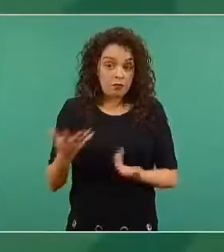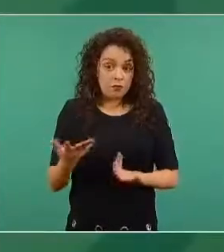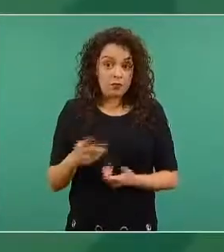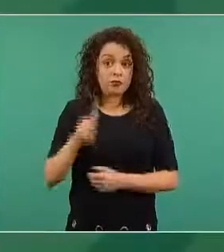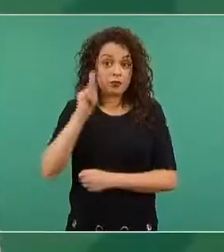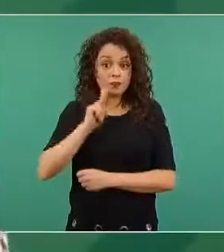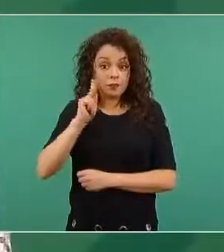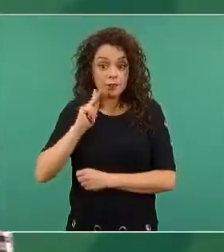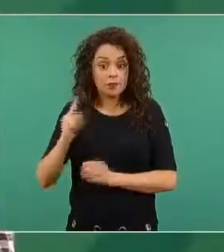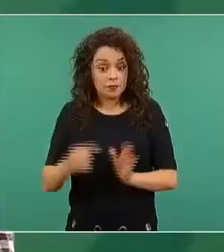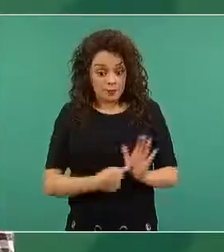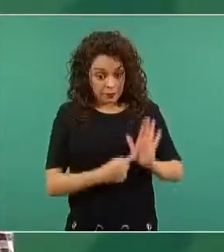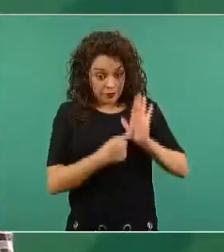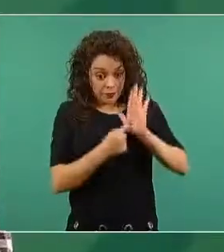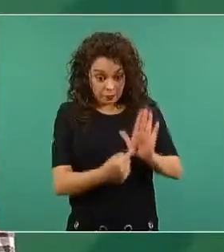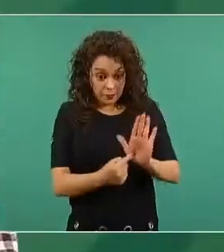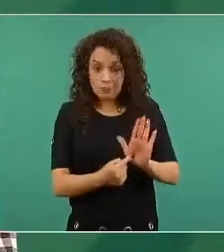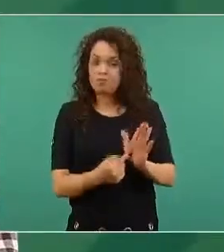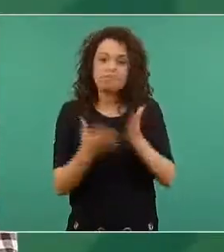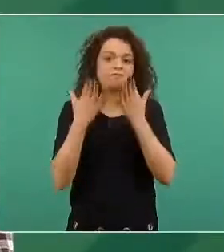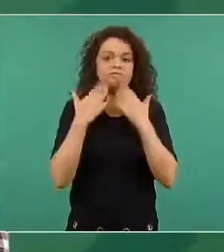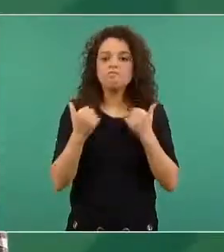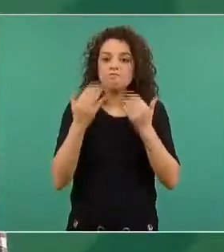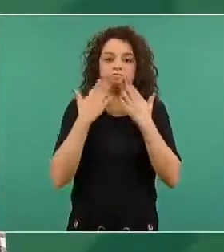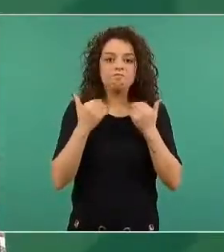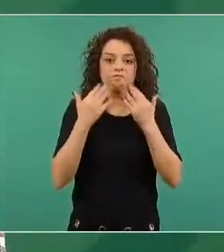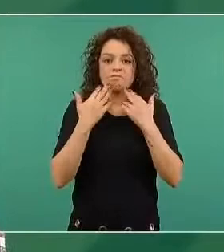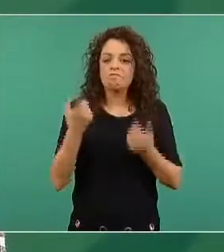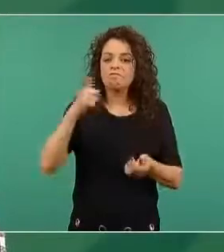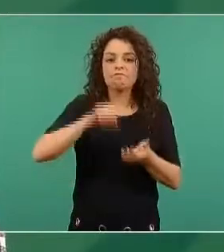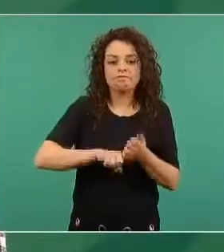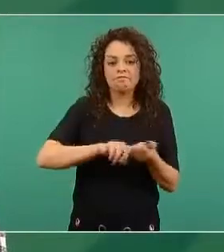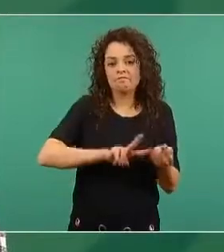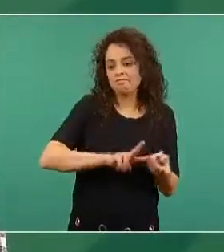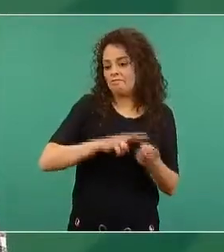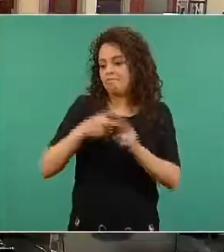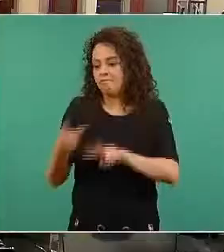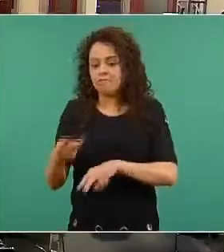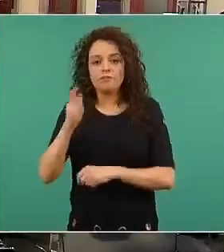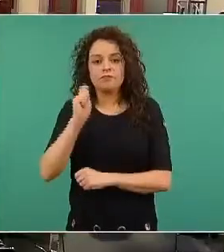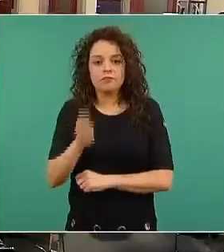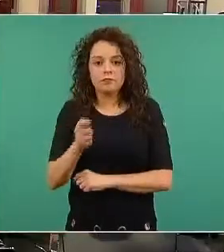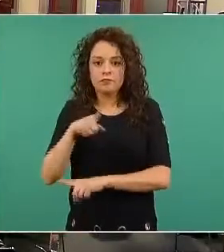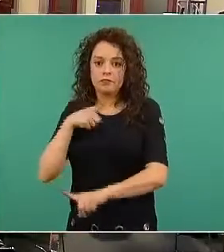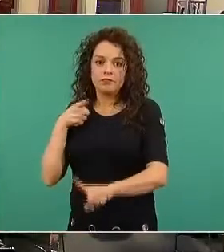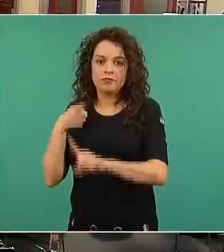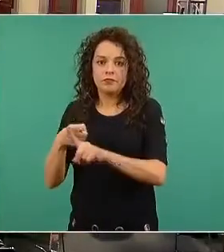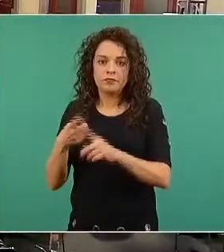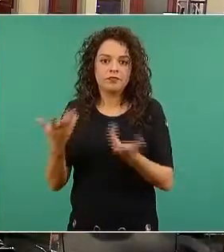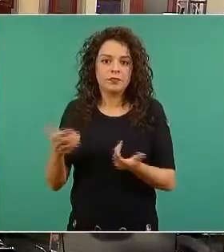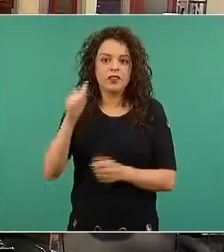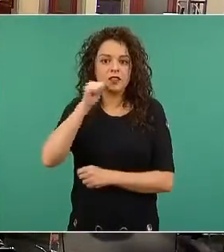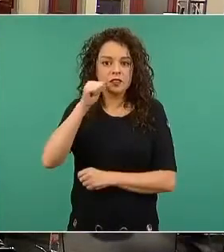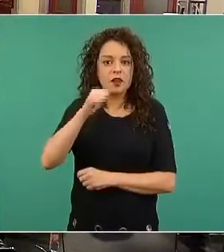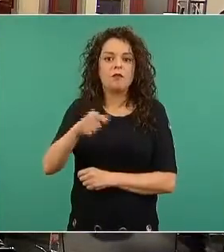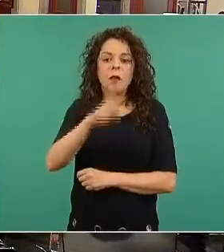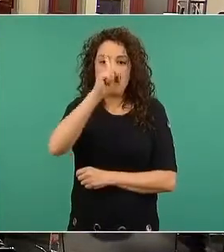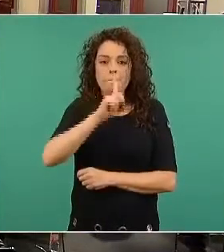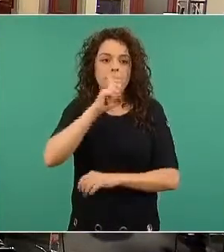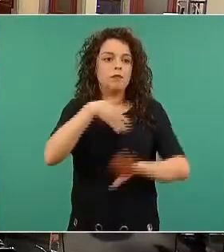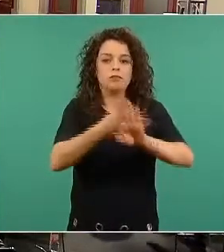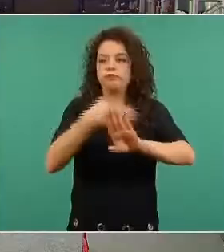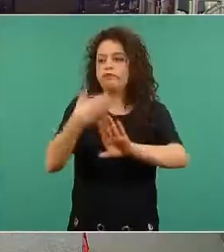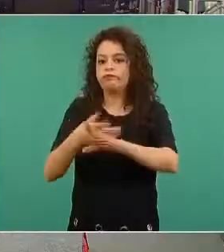esté presente y más bien queda en el otro ámbito de los señalamientos calumniosos.